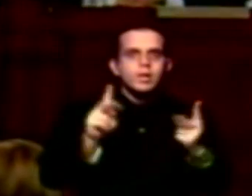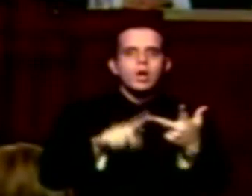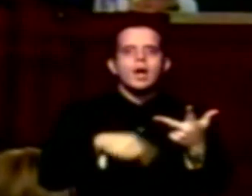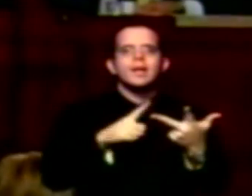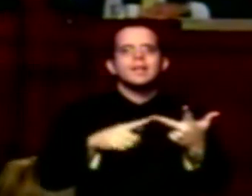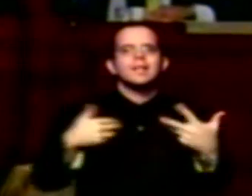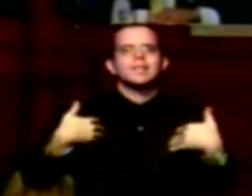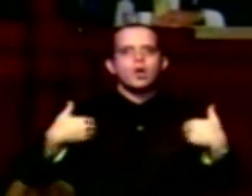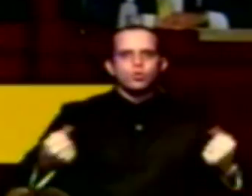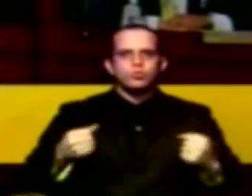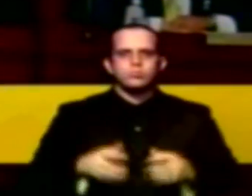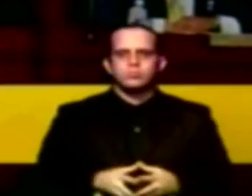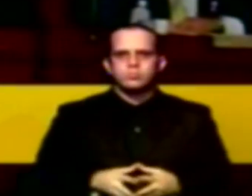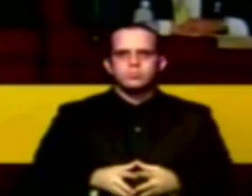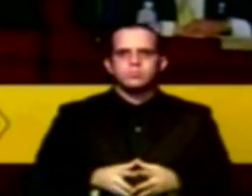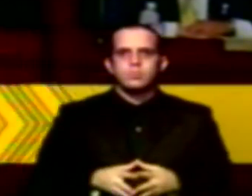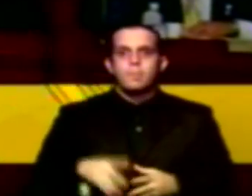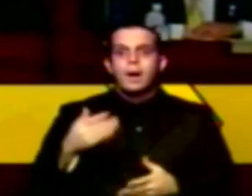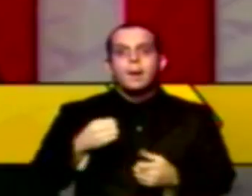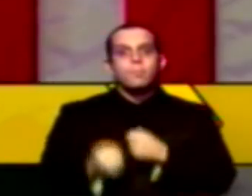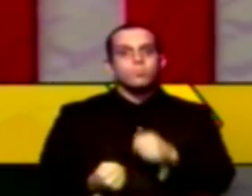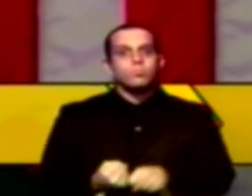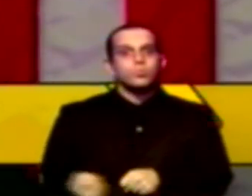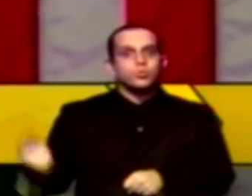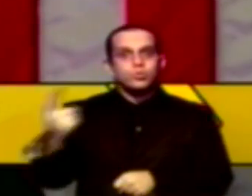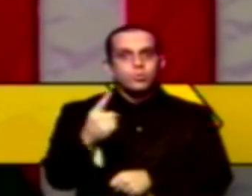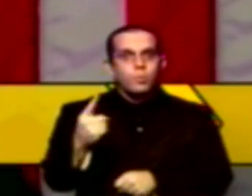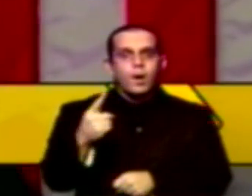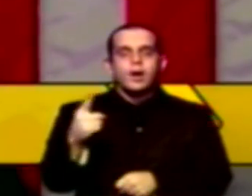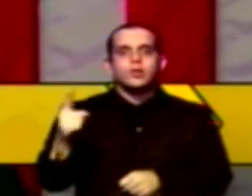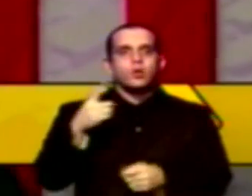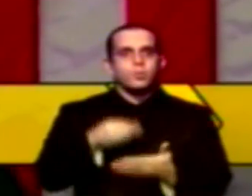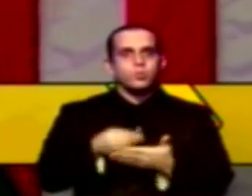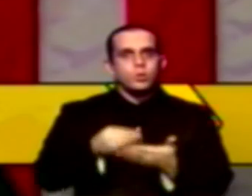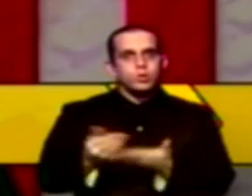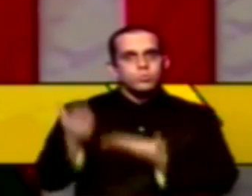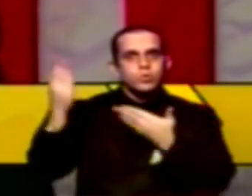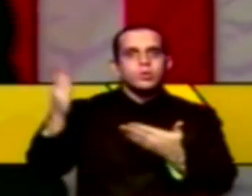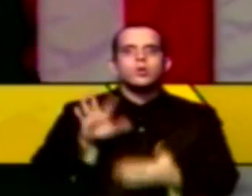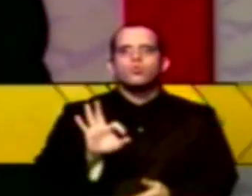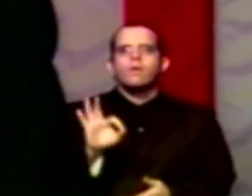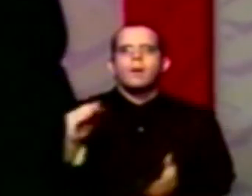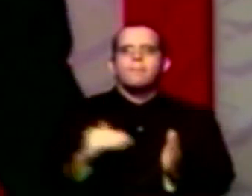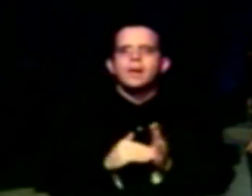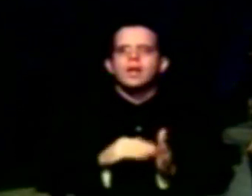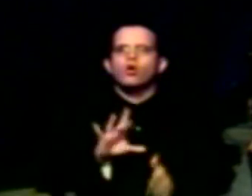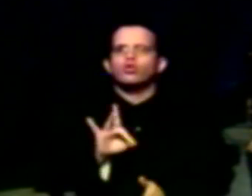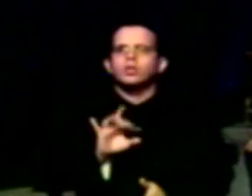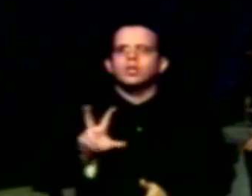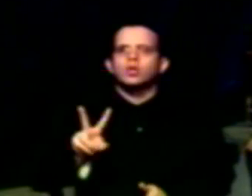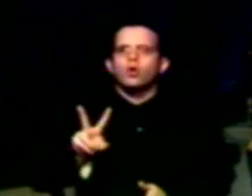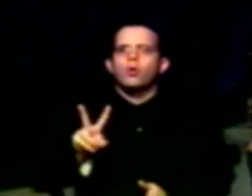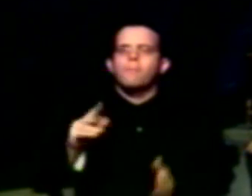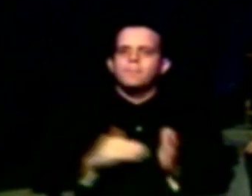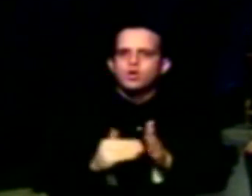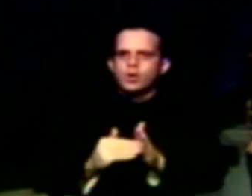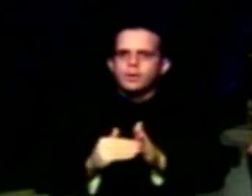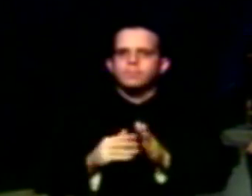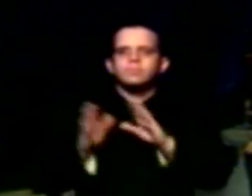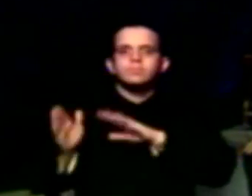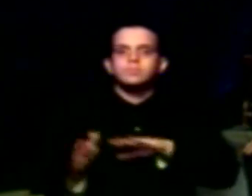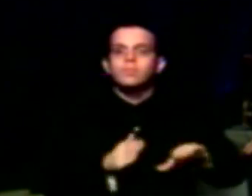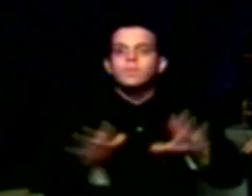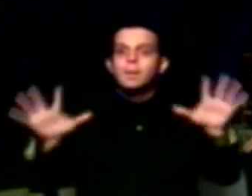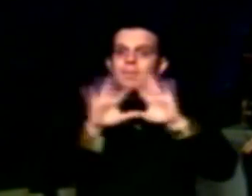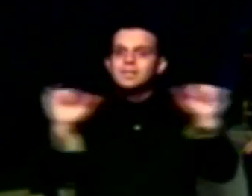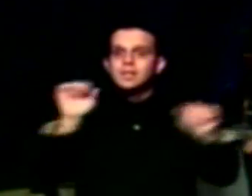El presupuesto recomendado para el próximo año fiscal que comienza en julio asciende a los 9.082 millones. El presidente del Banco